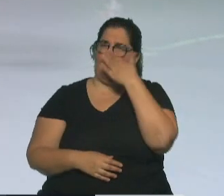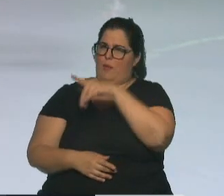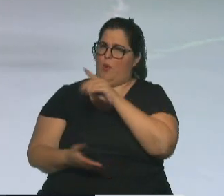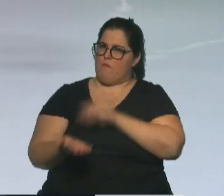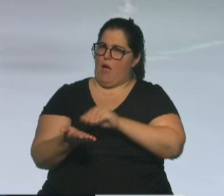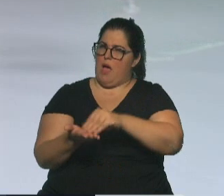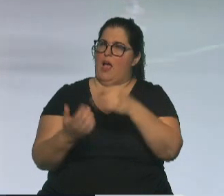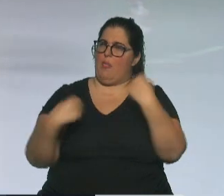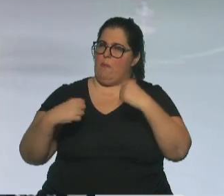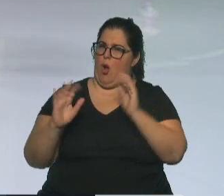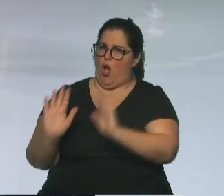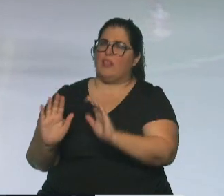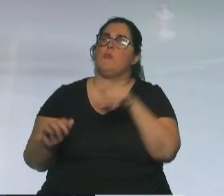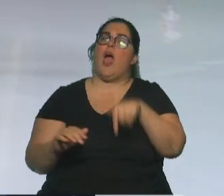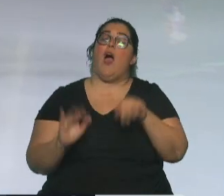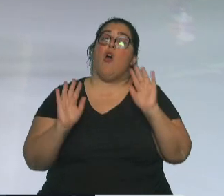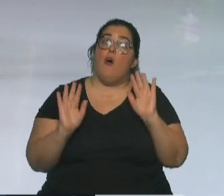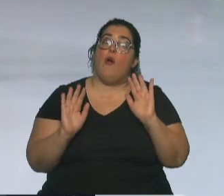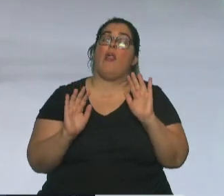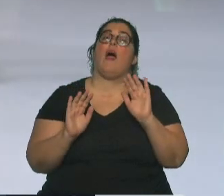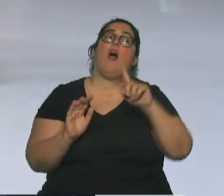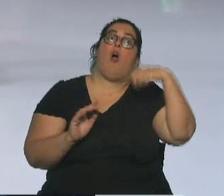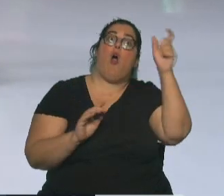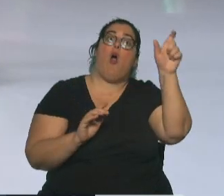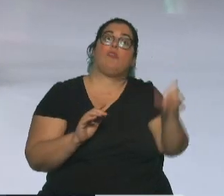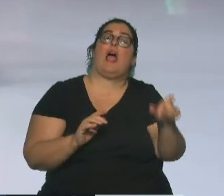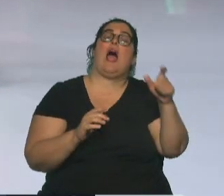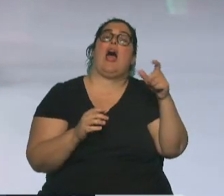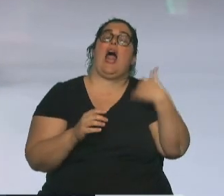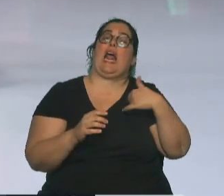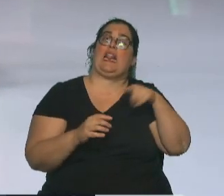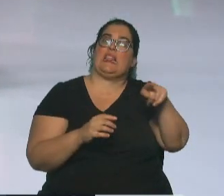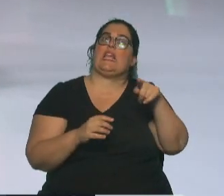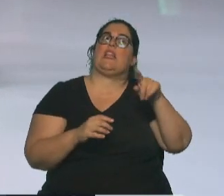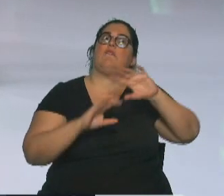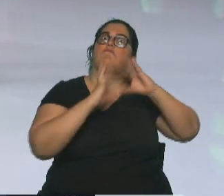pero ahora tenemos a otra Argentina que está triunfando en